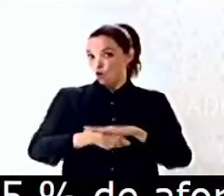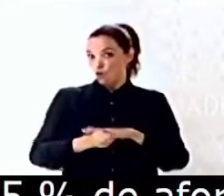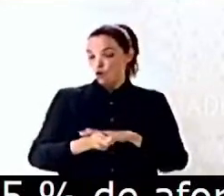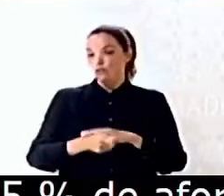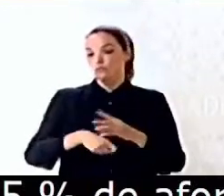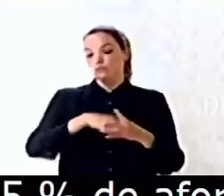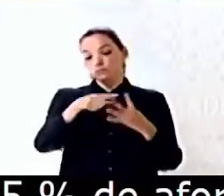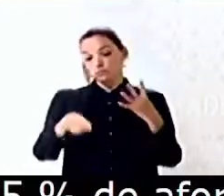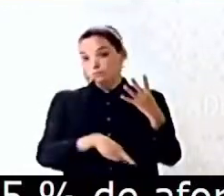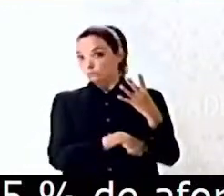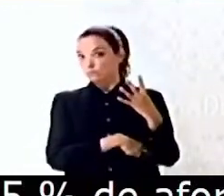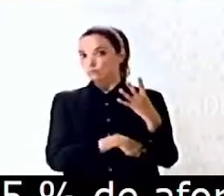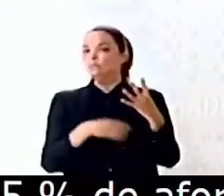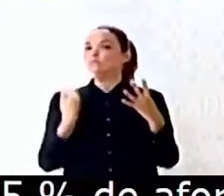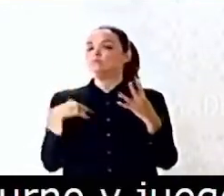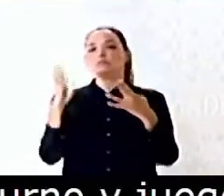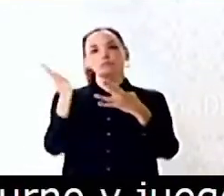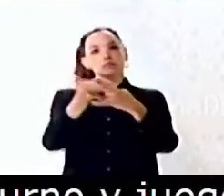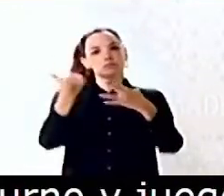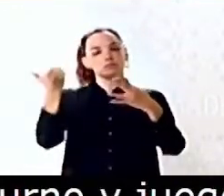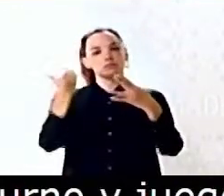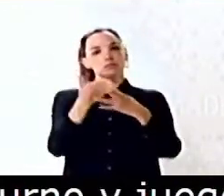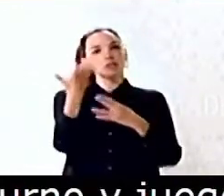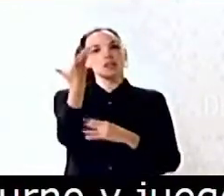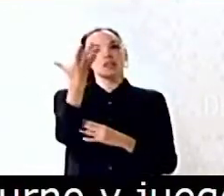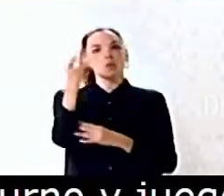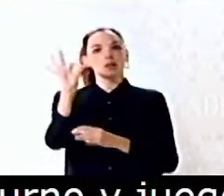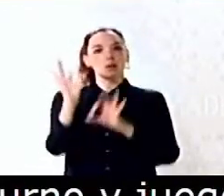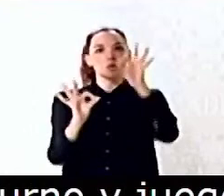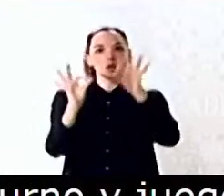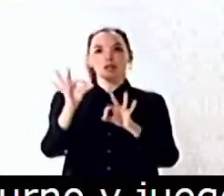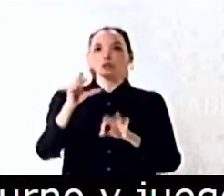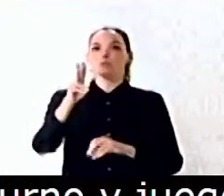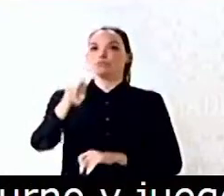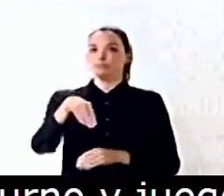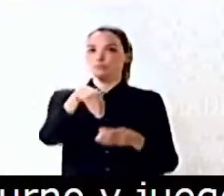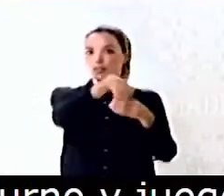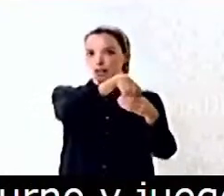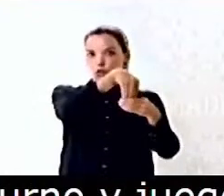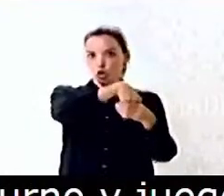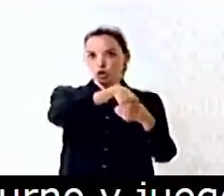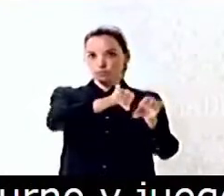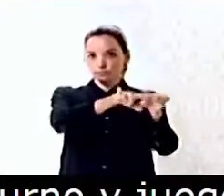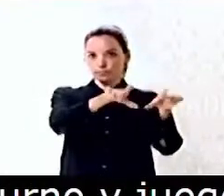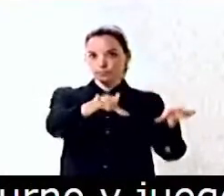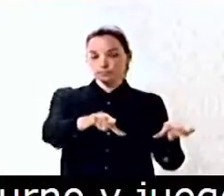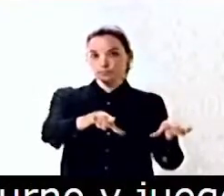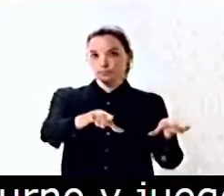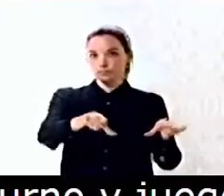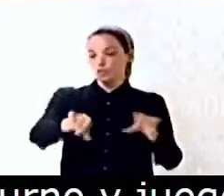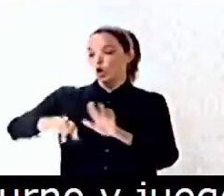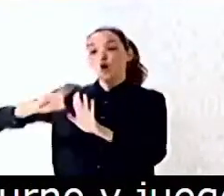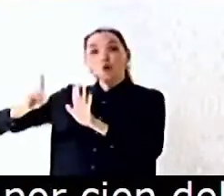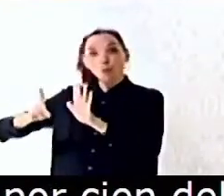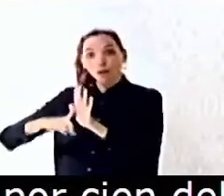pasan al 50% del aforo en el interior y al 100% del aforo en exterior.